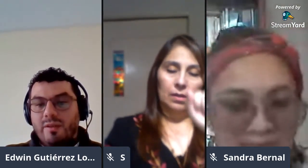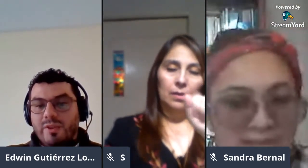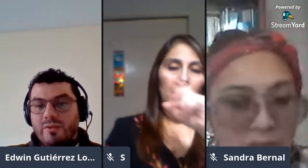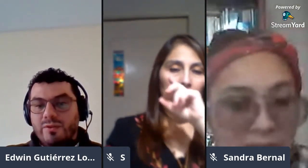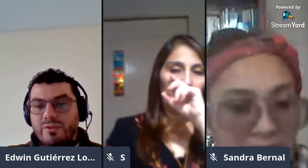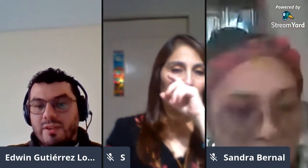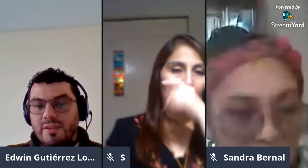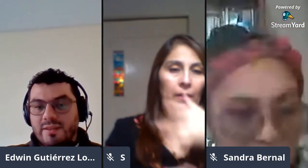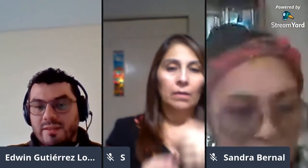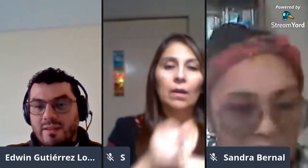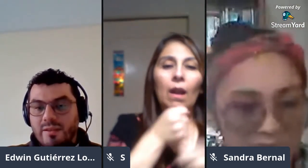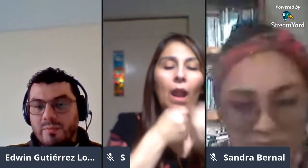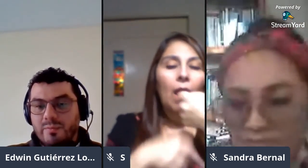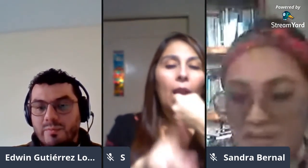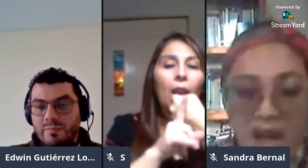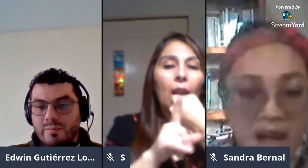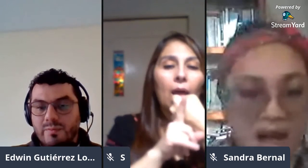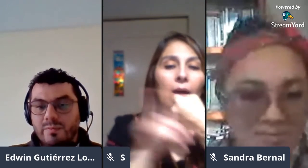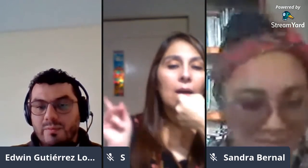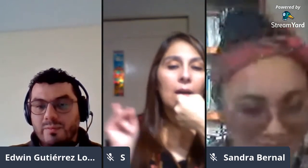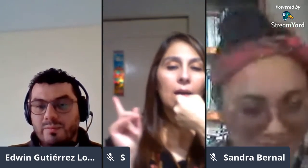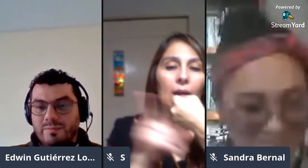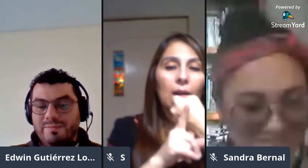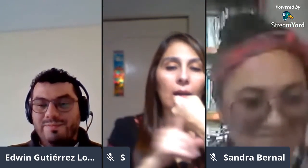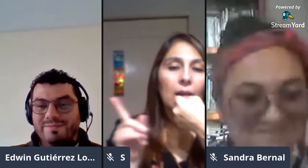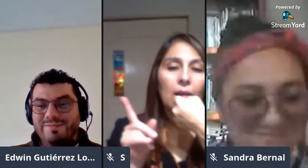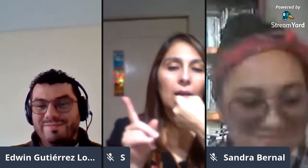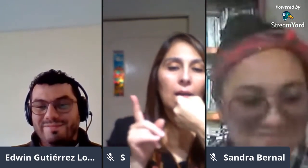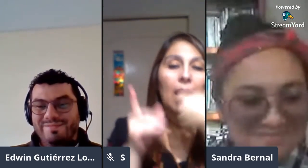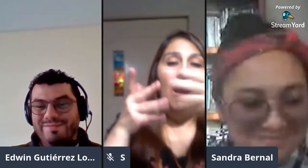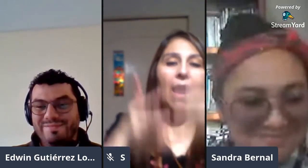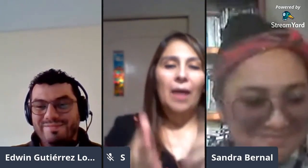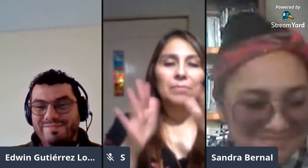Tienes que abrir el micrófono, Sandrita, está cerrado.